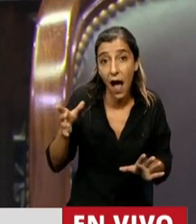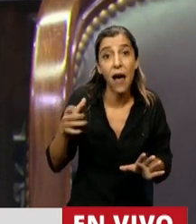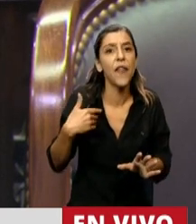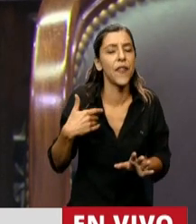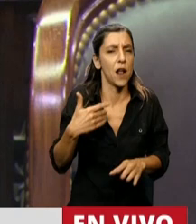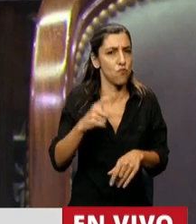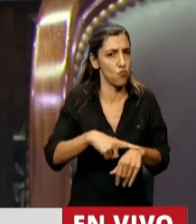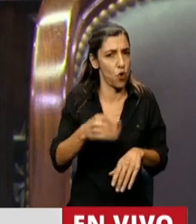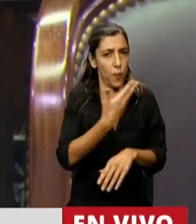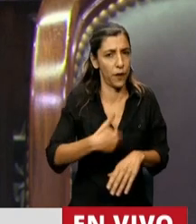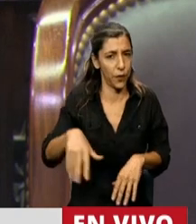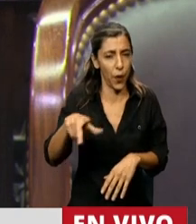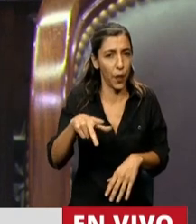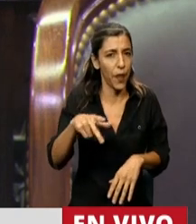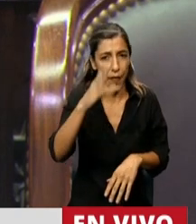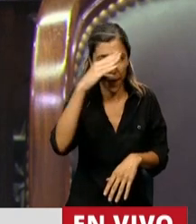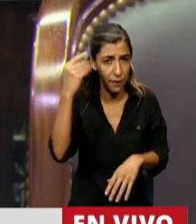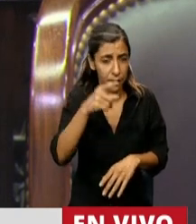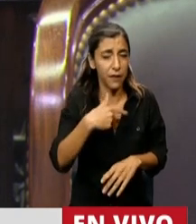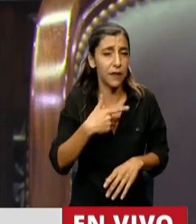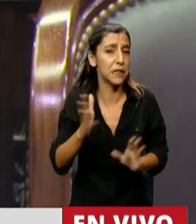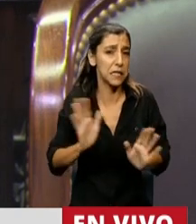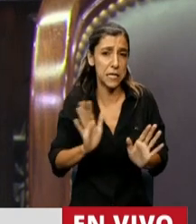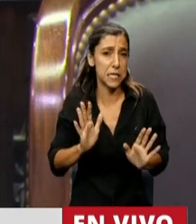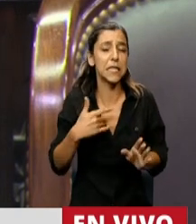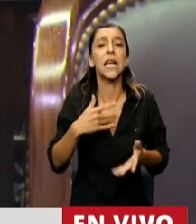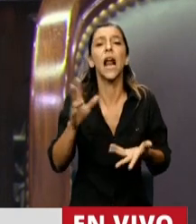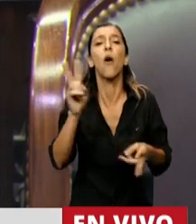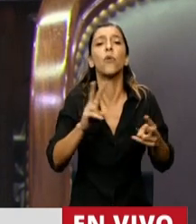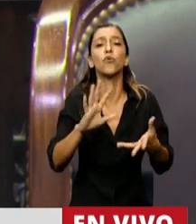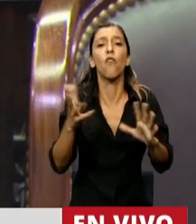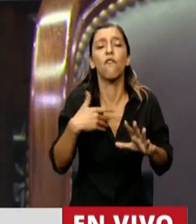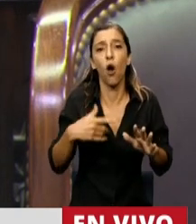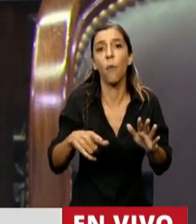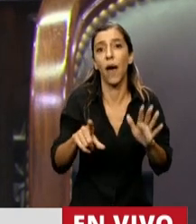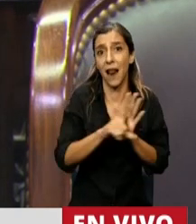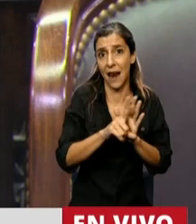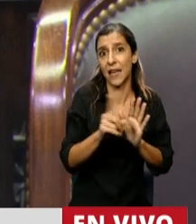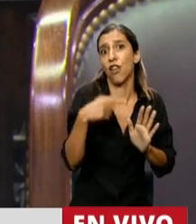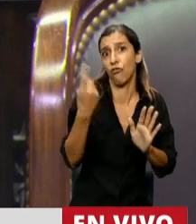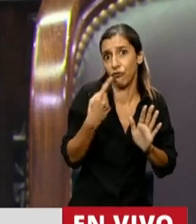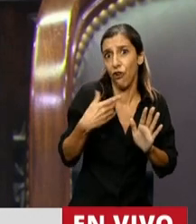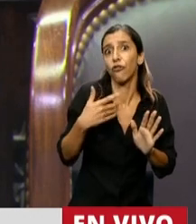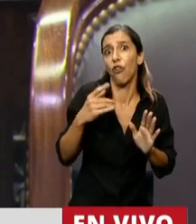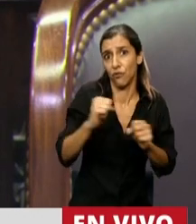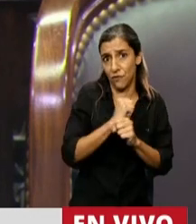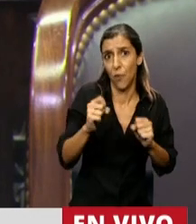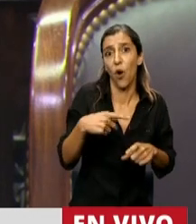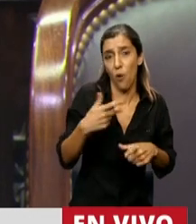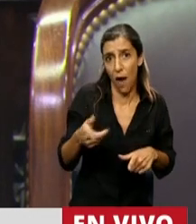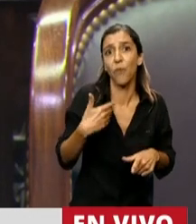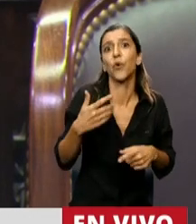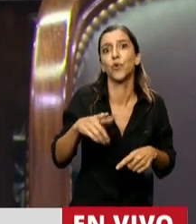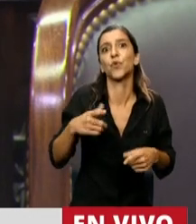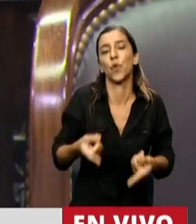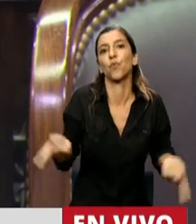gobernó Cristina Fernández de Kirchner a través de la ley de reparación histórica que este Congreso sancionó. Te pido redonde, diputada,